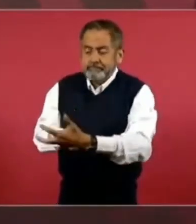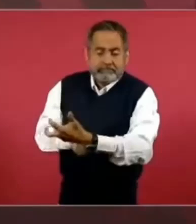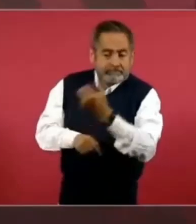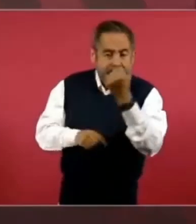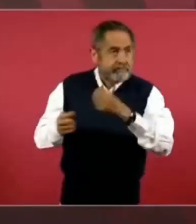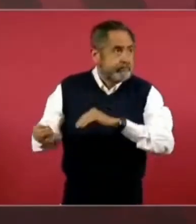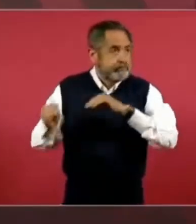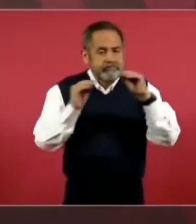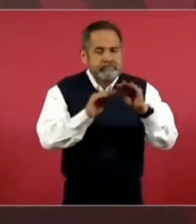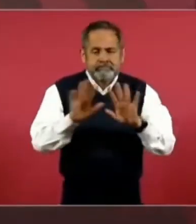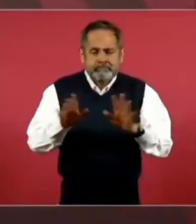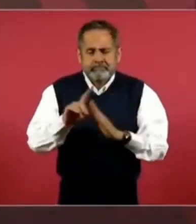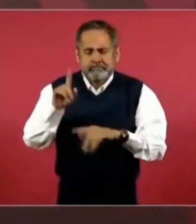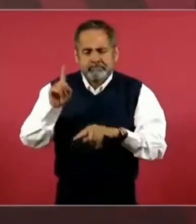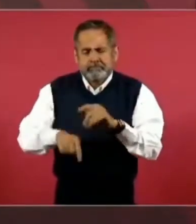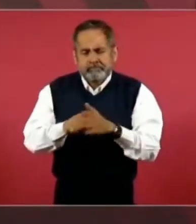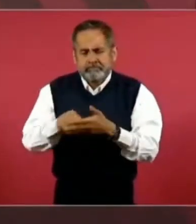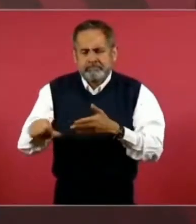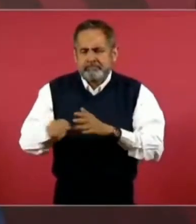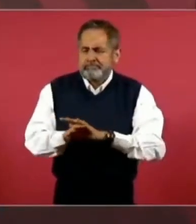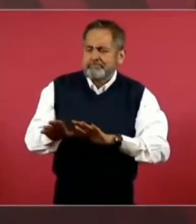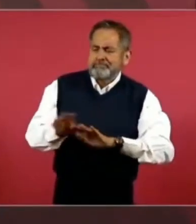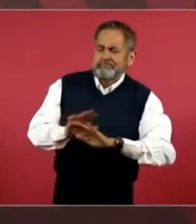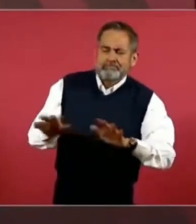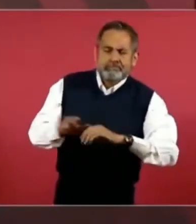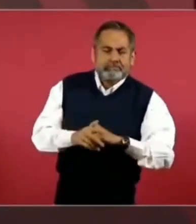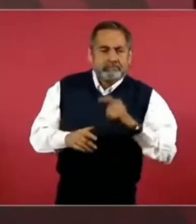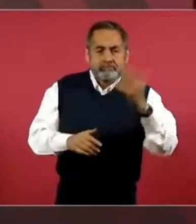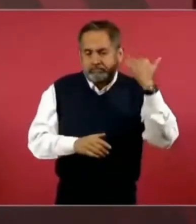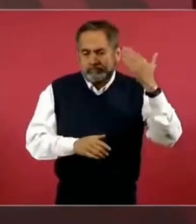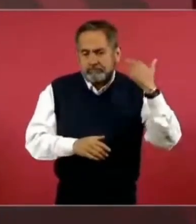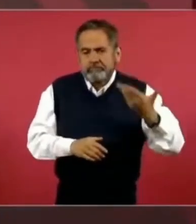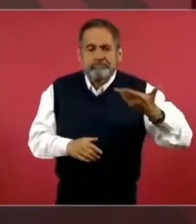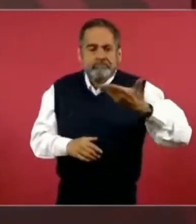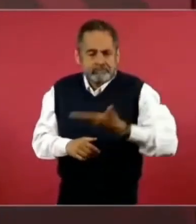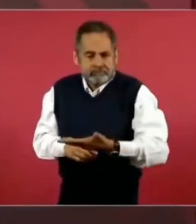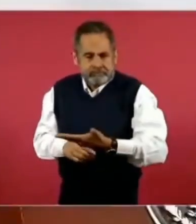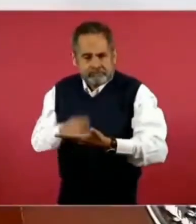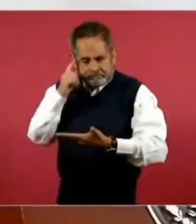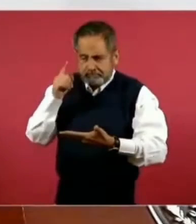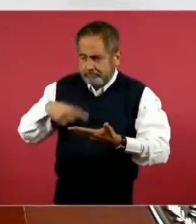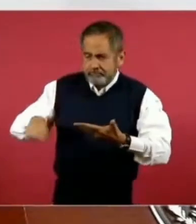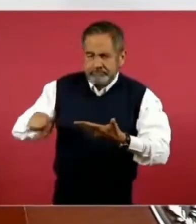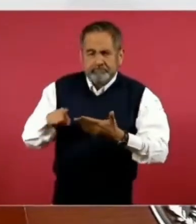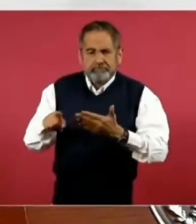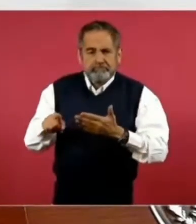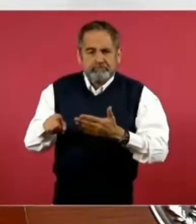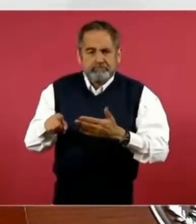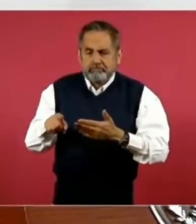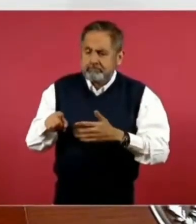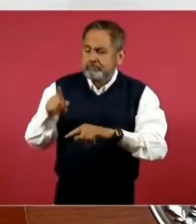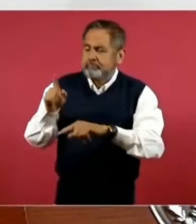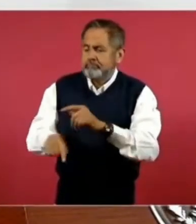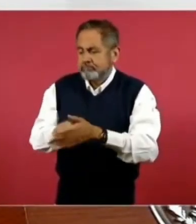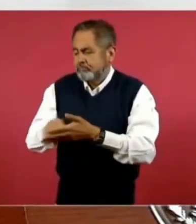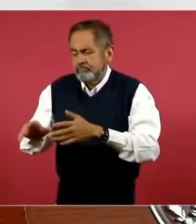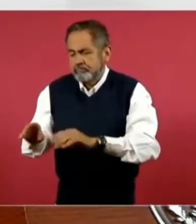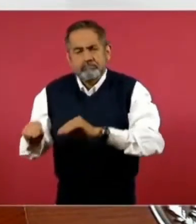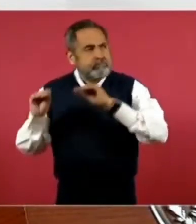la solicitud que hicieron anteriormente de extradición.